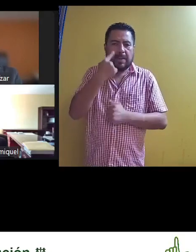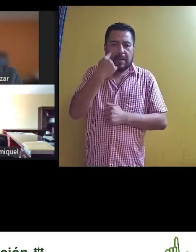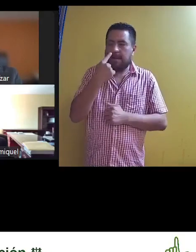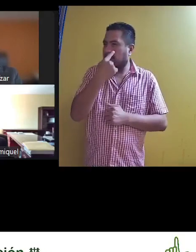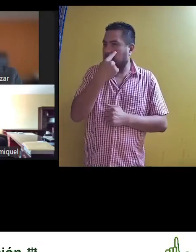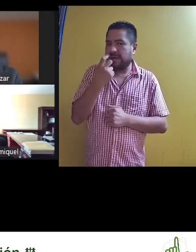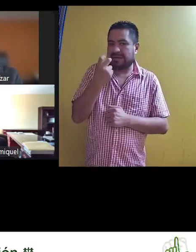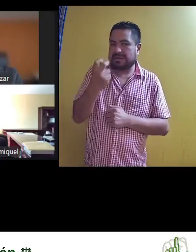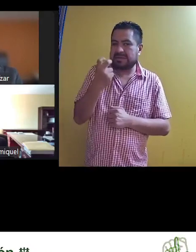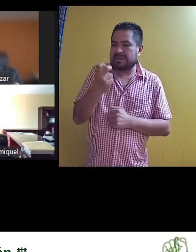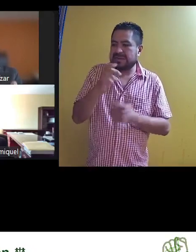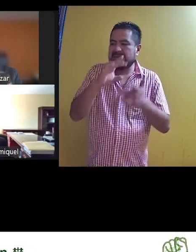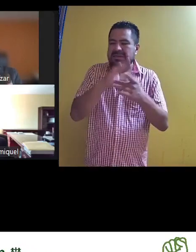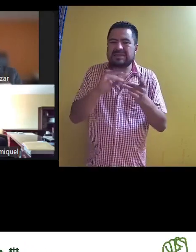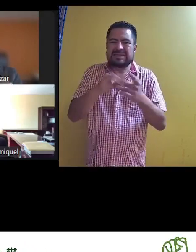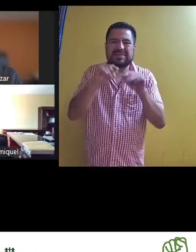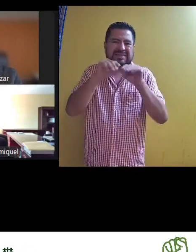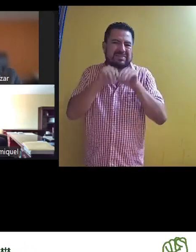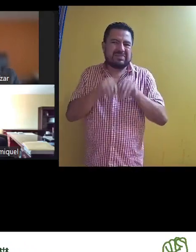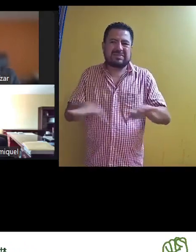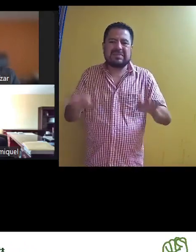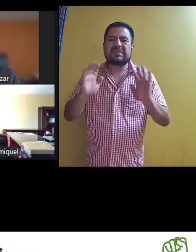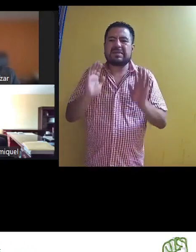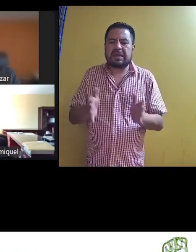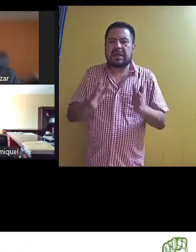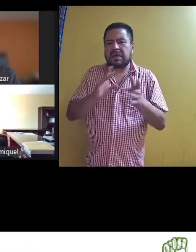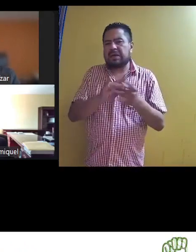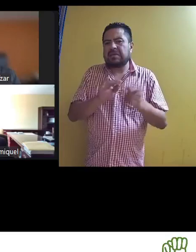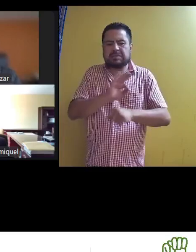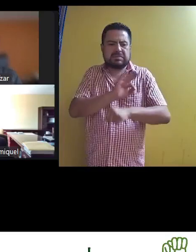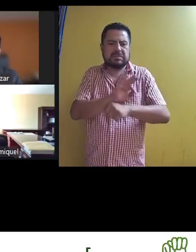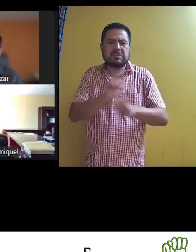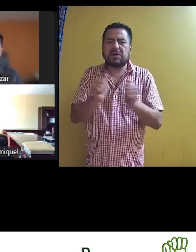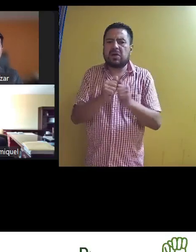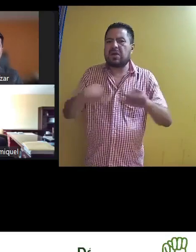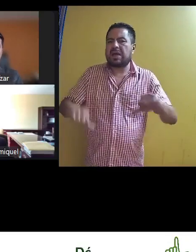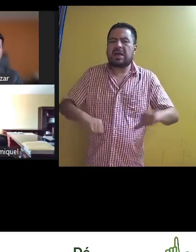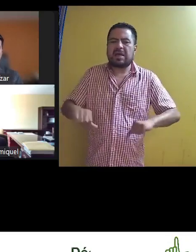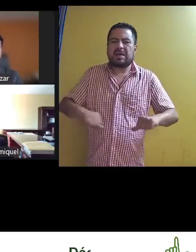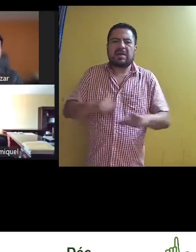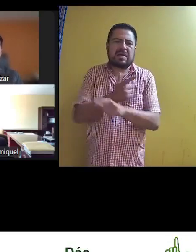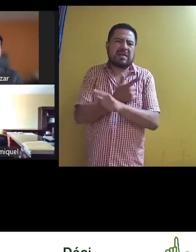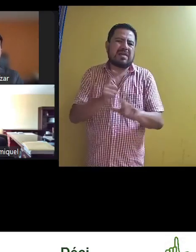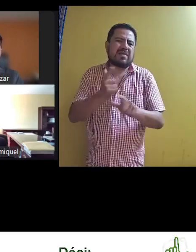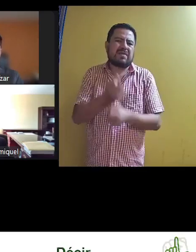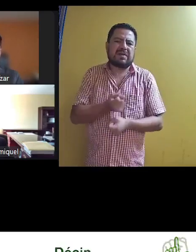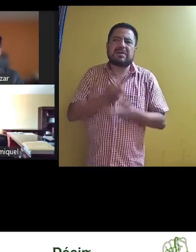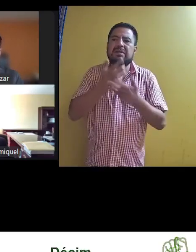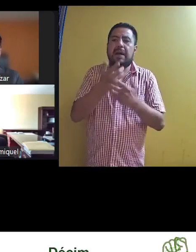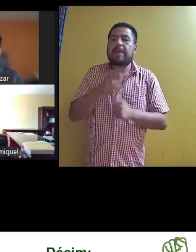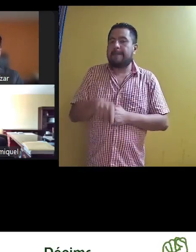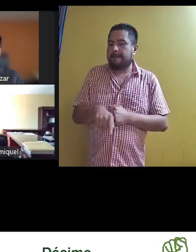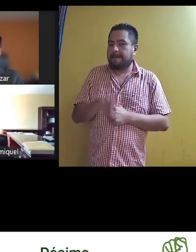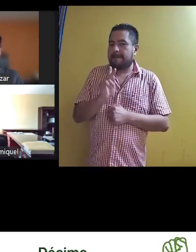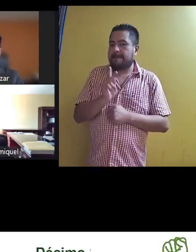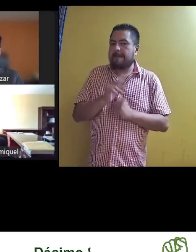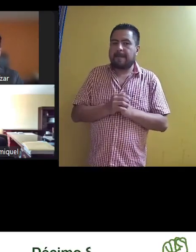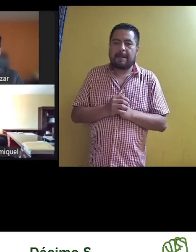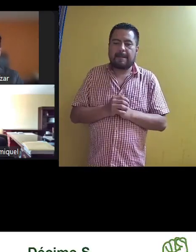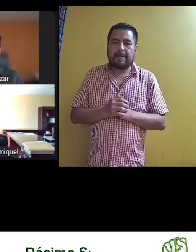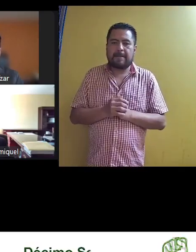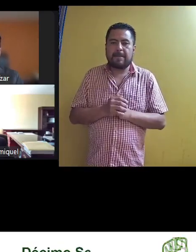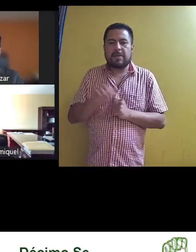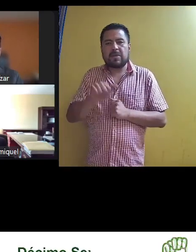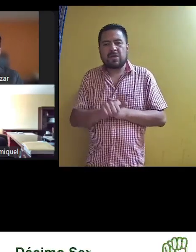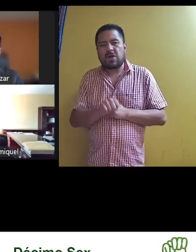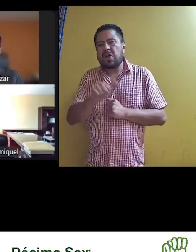esa porción de la publicación se ampara en el ejercicio de la libertad de expresión. Sin embargo, la